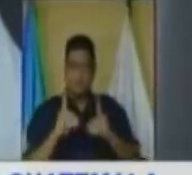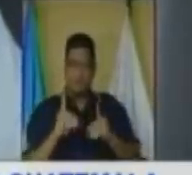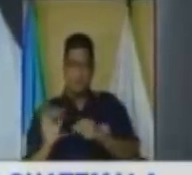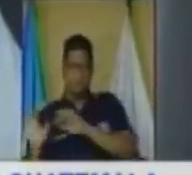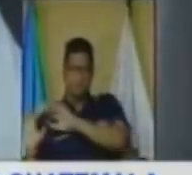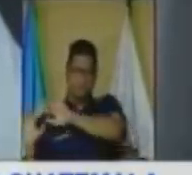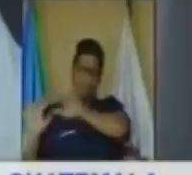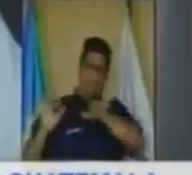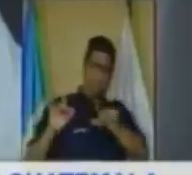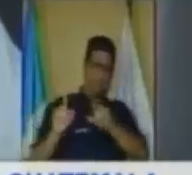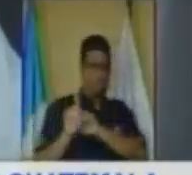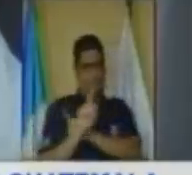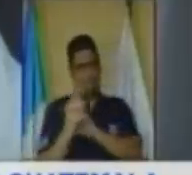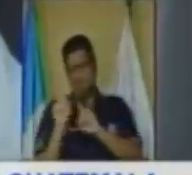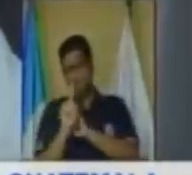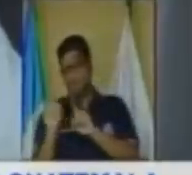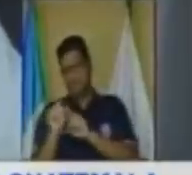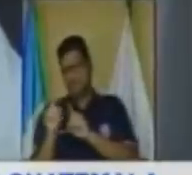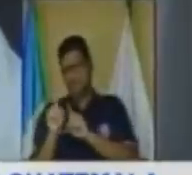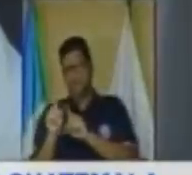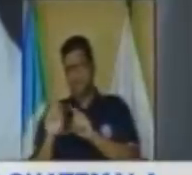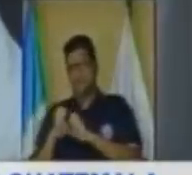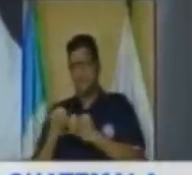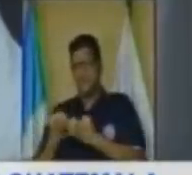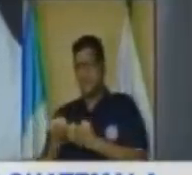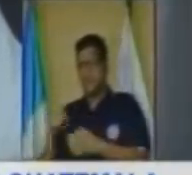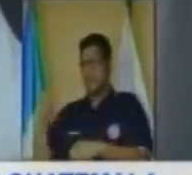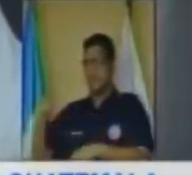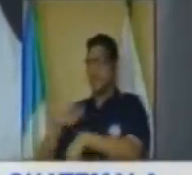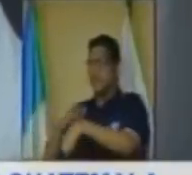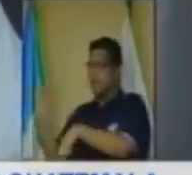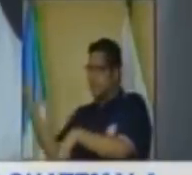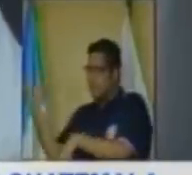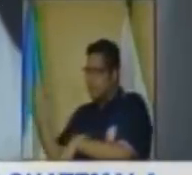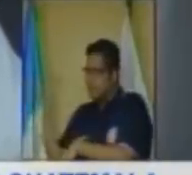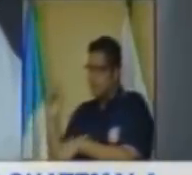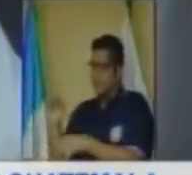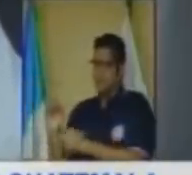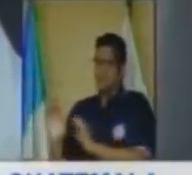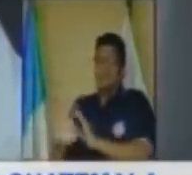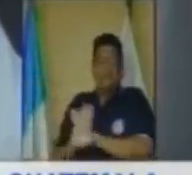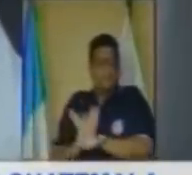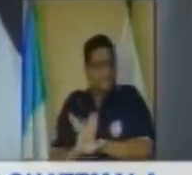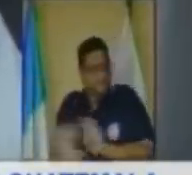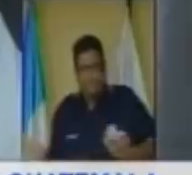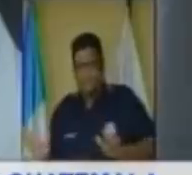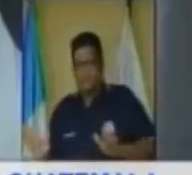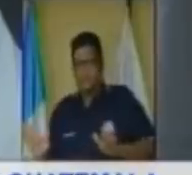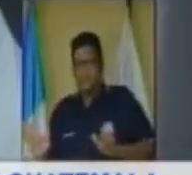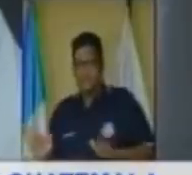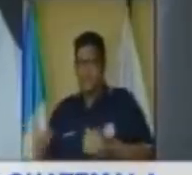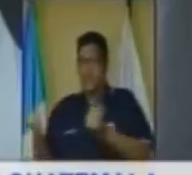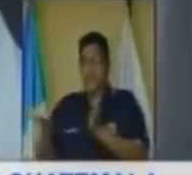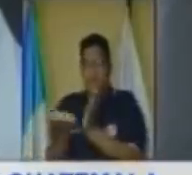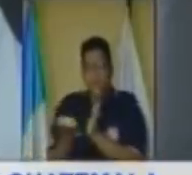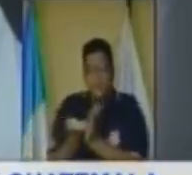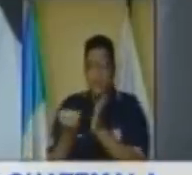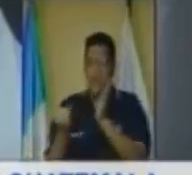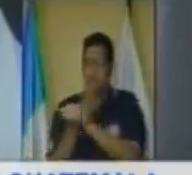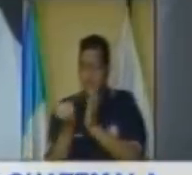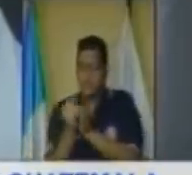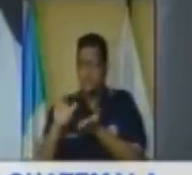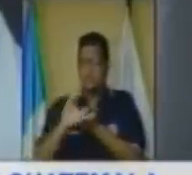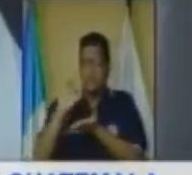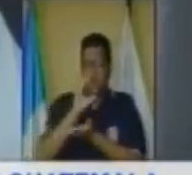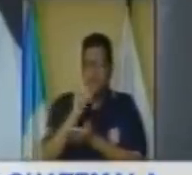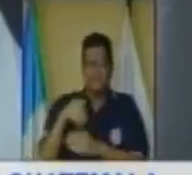realidad, no debería de haber demanda de servicios, puesto que las comunidades están, las escuelas están cerradas